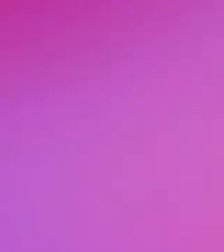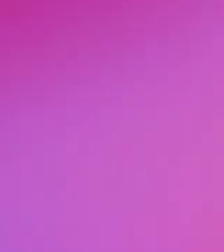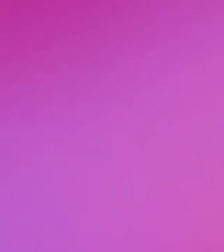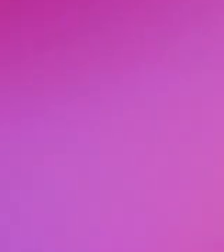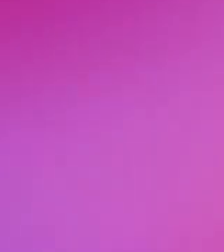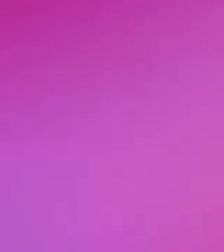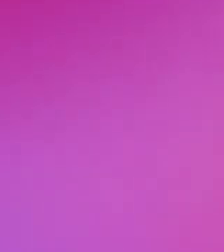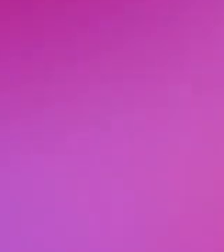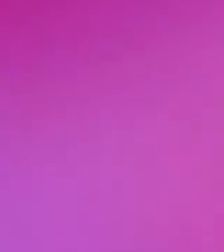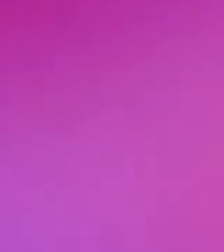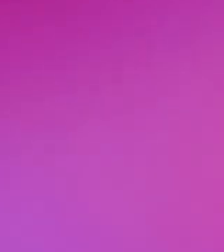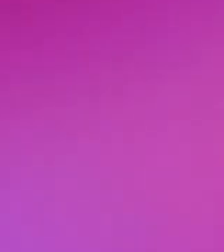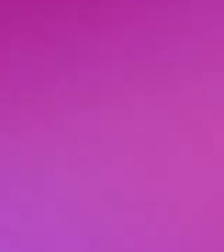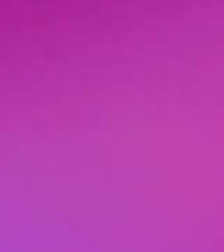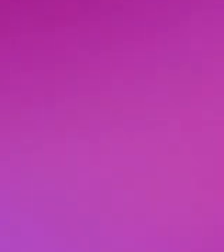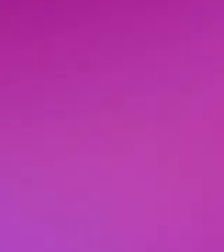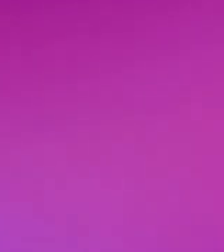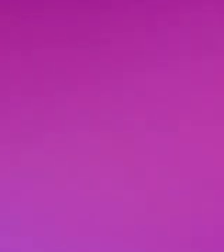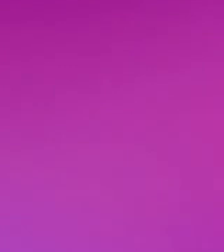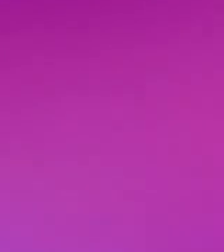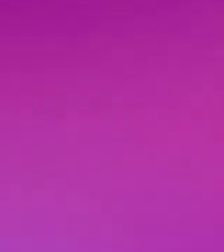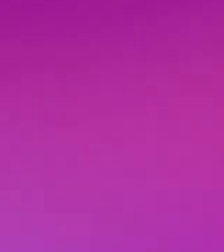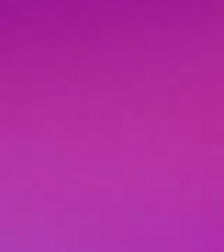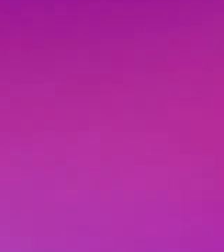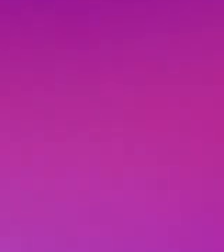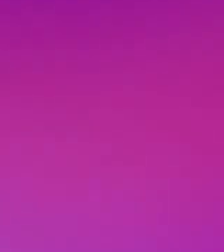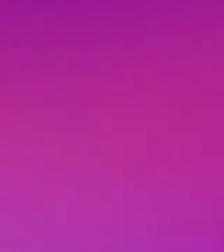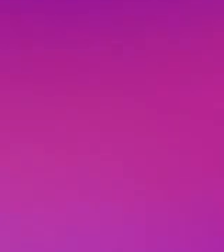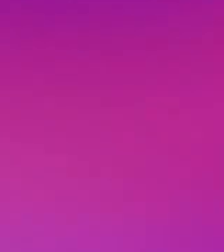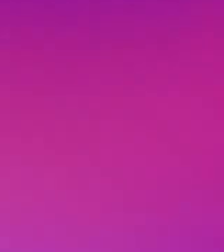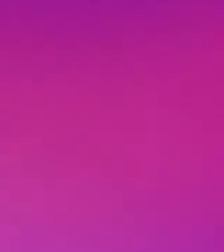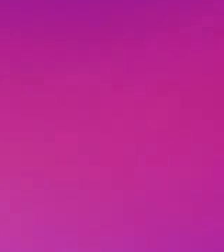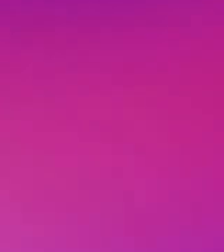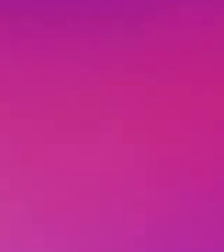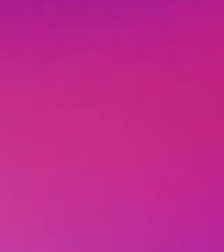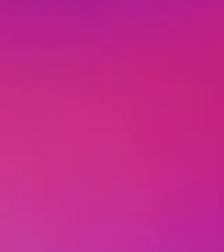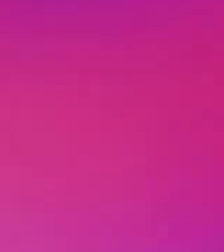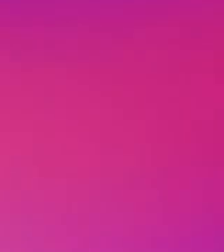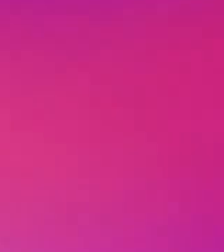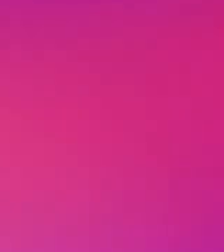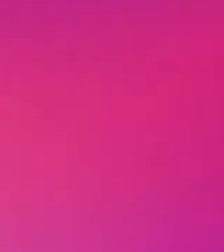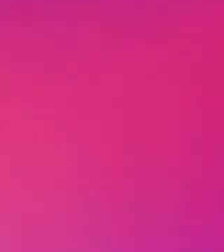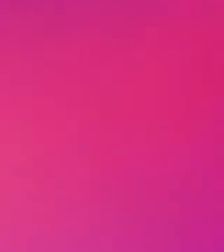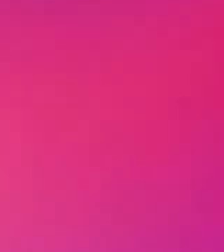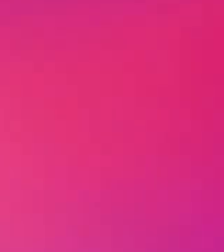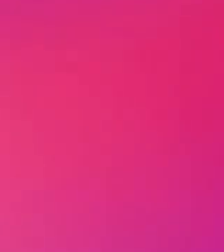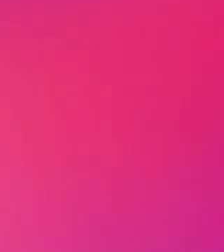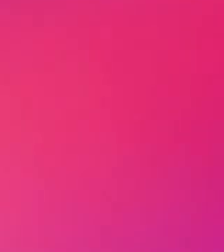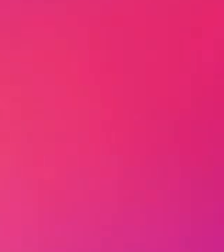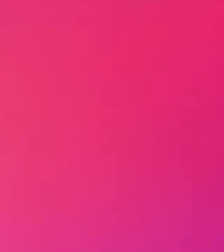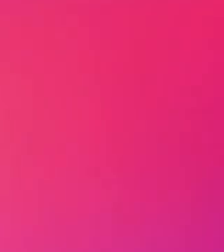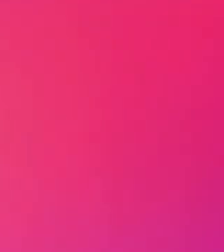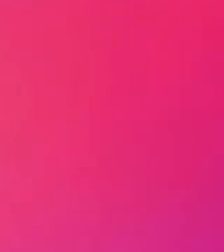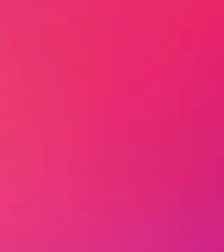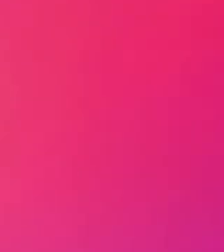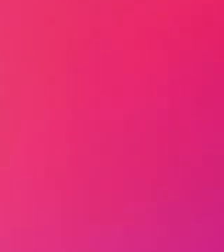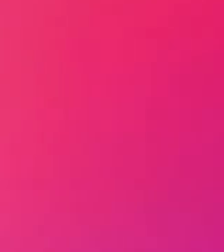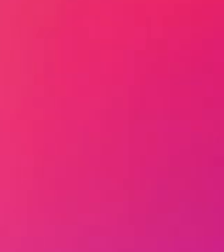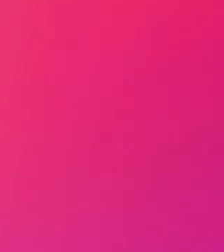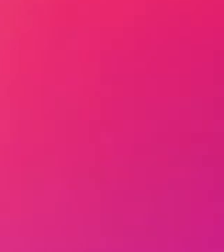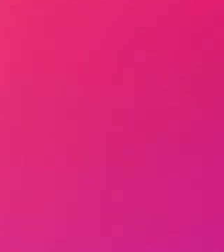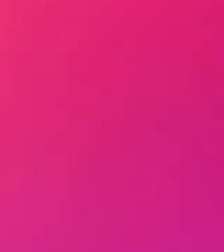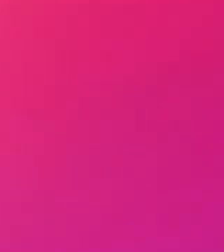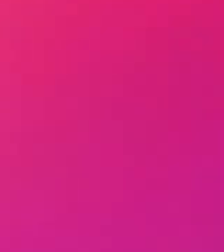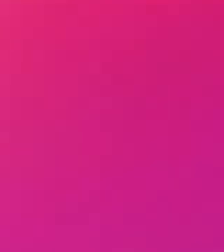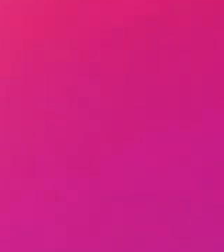Pedagógico a Distancia. El número de teléfono para secundaria es el 55 36 01 71